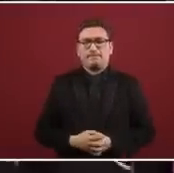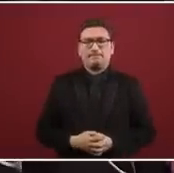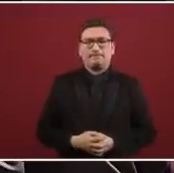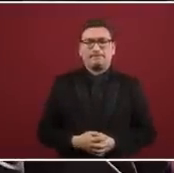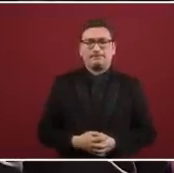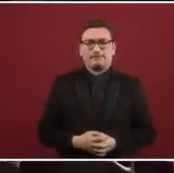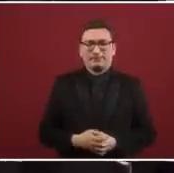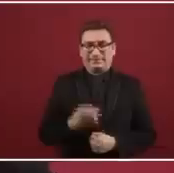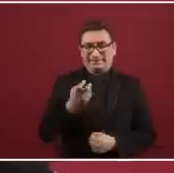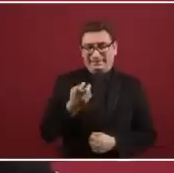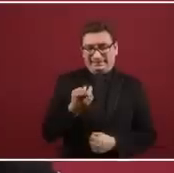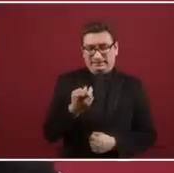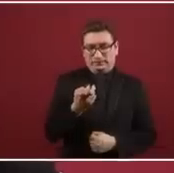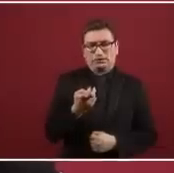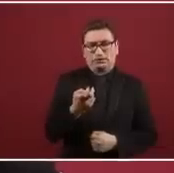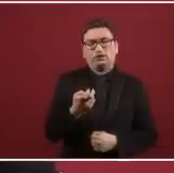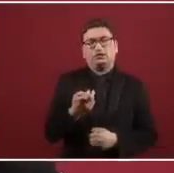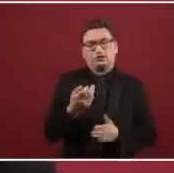asignatura pendiente.